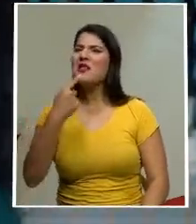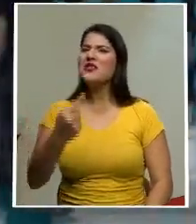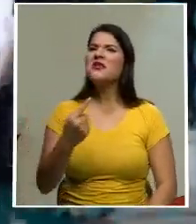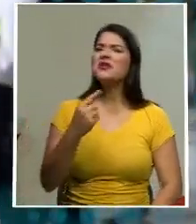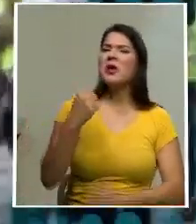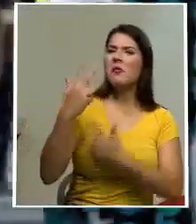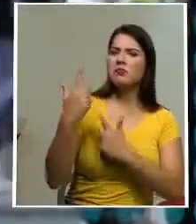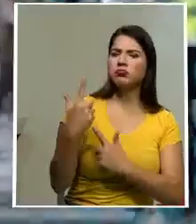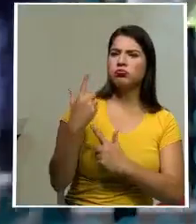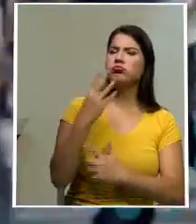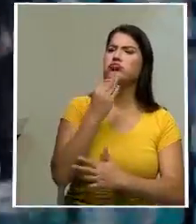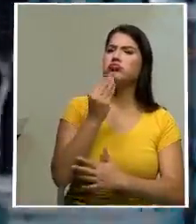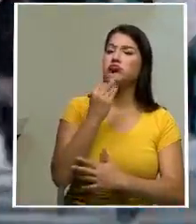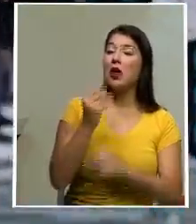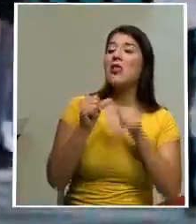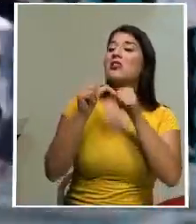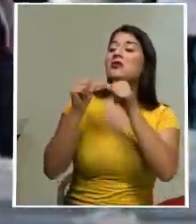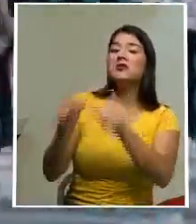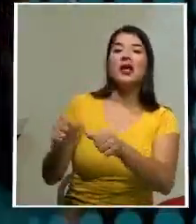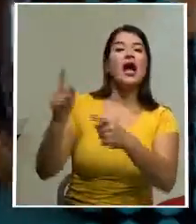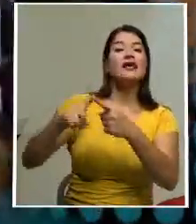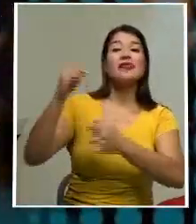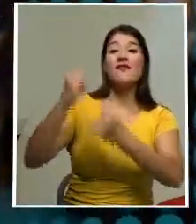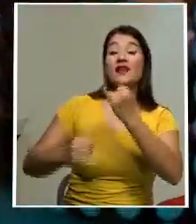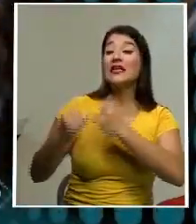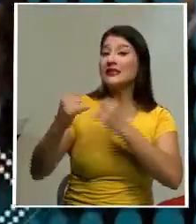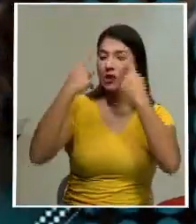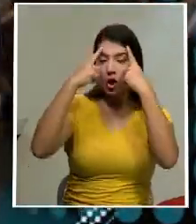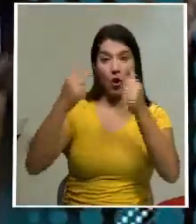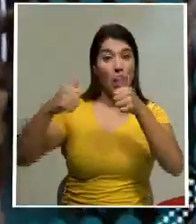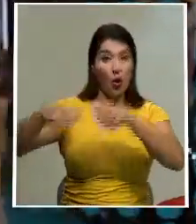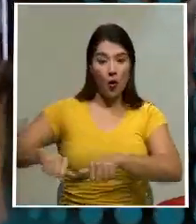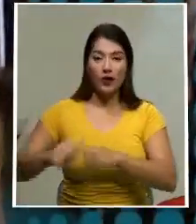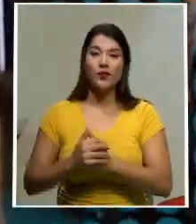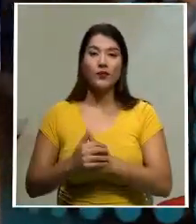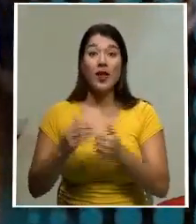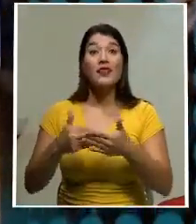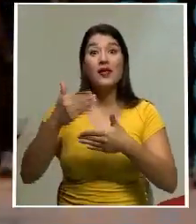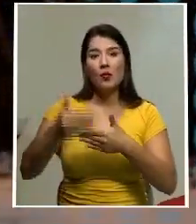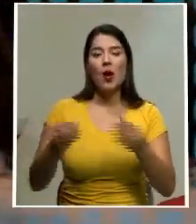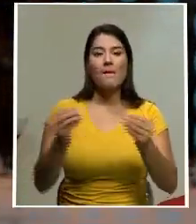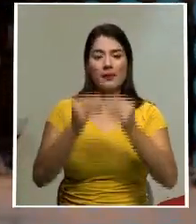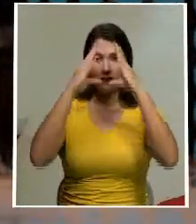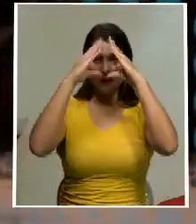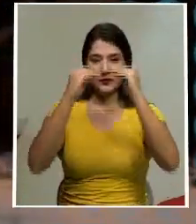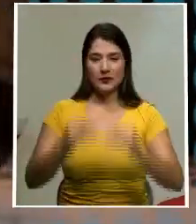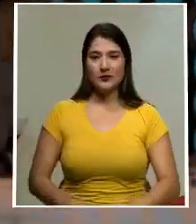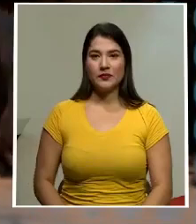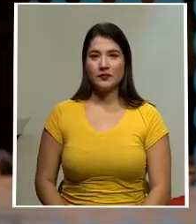últimas consecuencias si la opción disuasiva no da resultados. Al volver, los detalles.